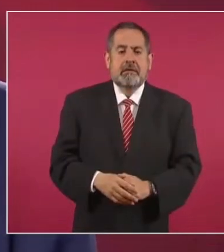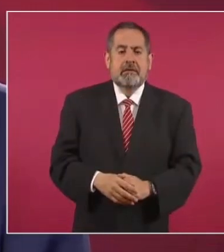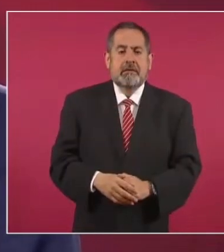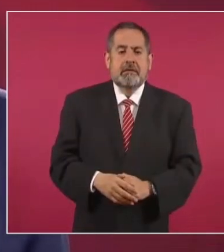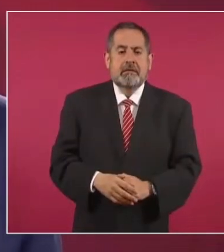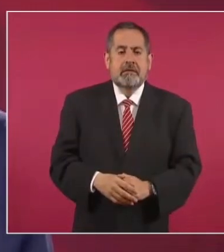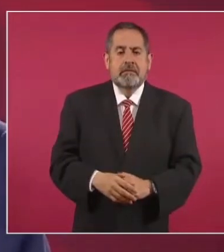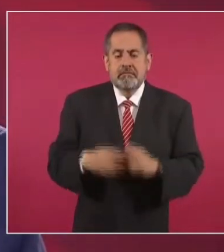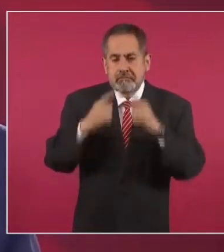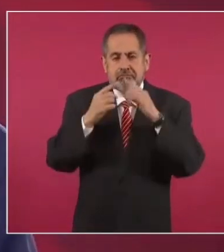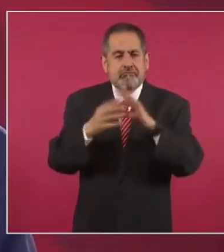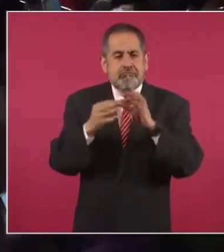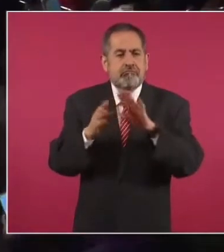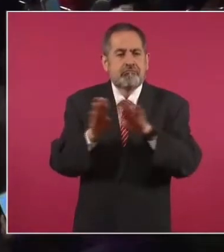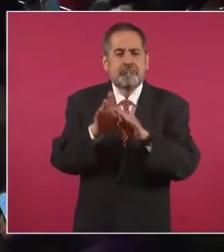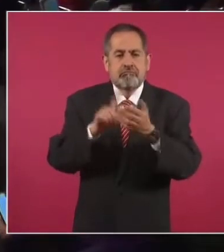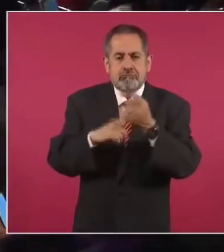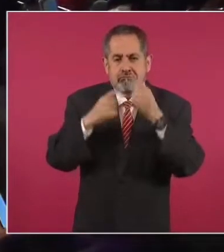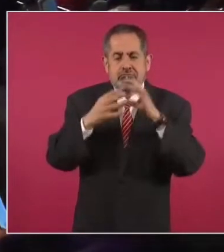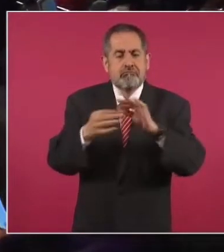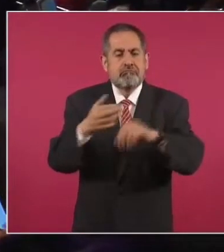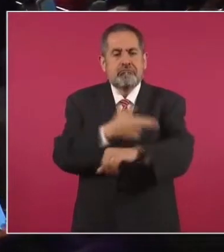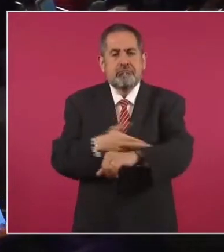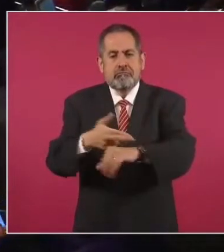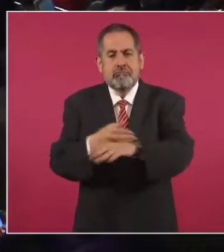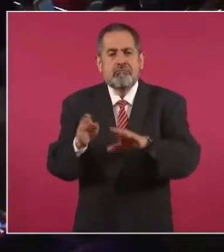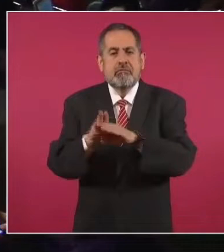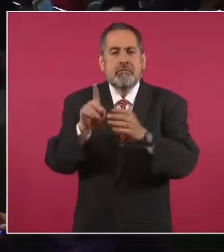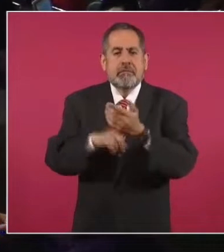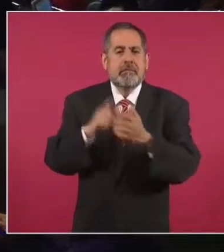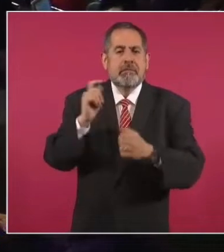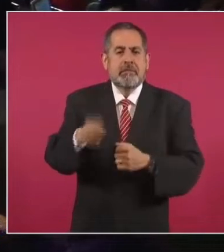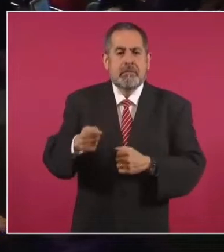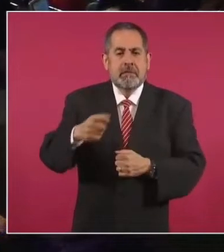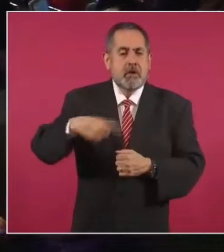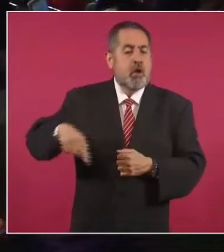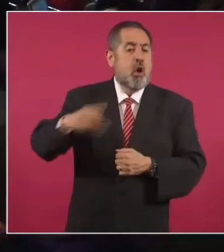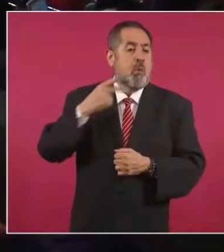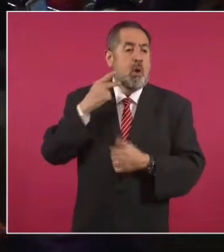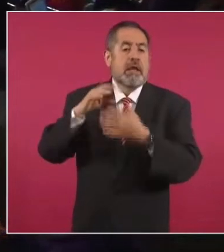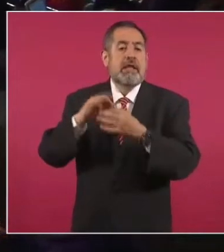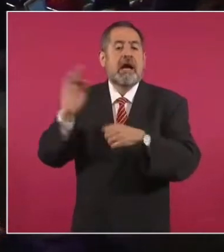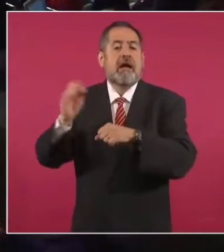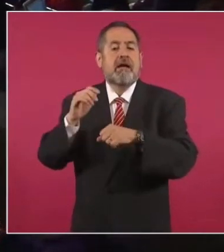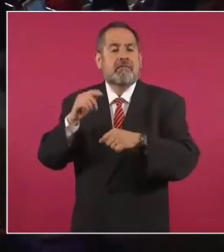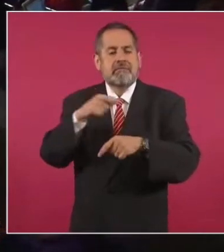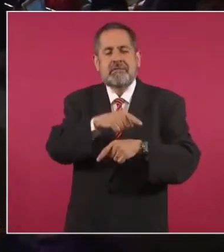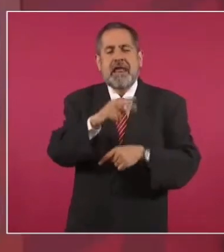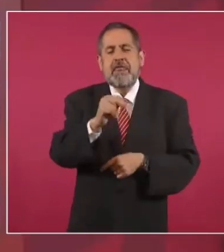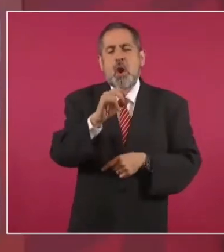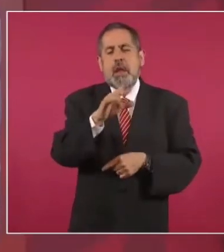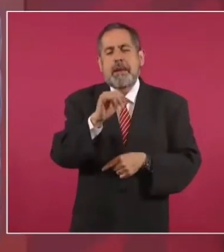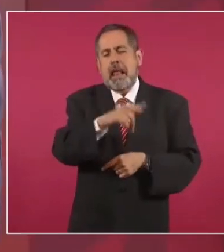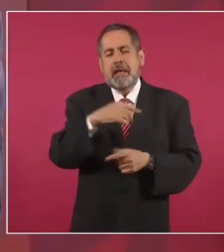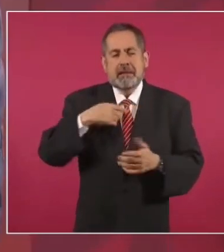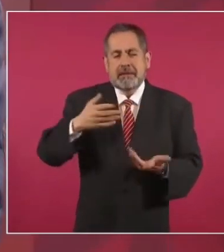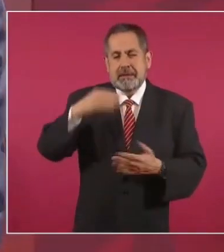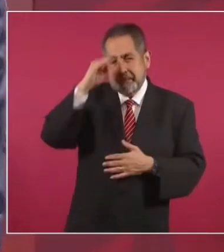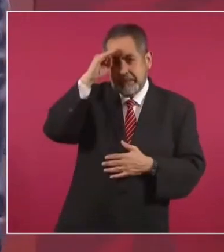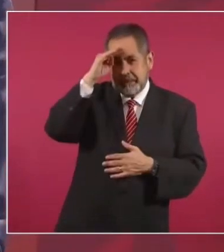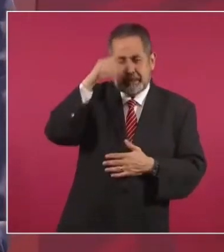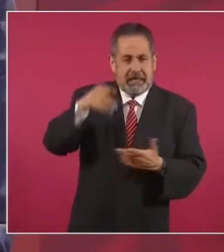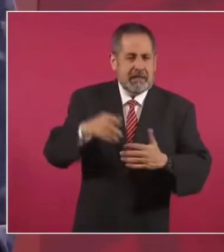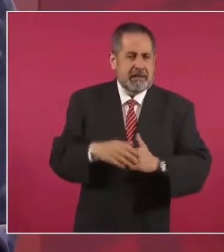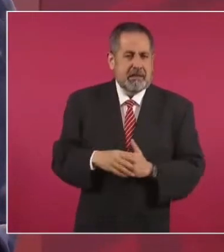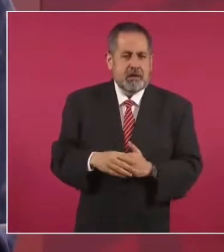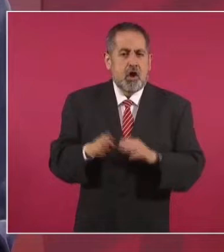esto por el daño que causó la política neoliberal, porque se piensa que nada más